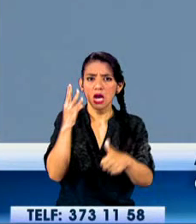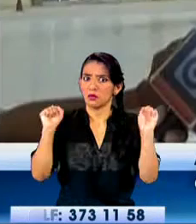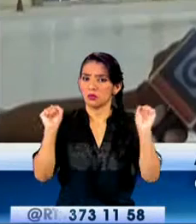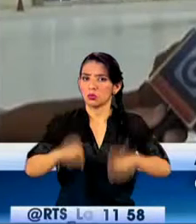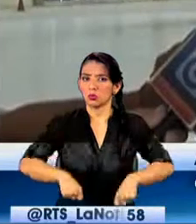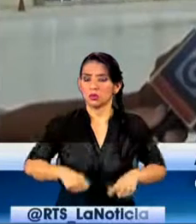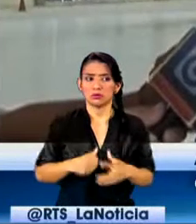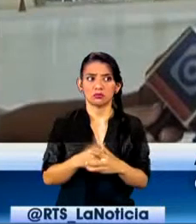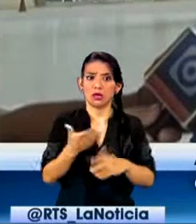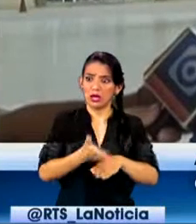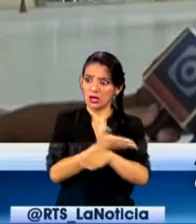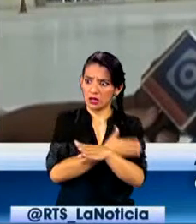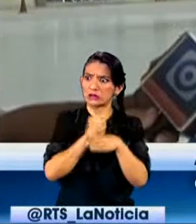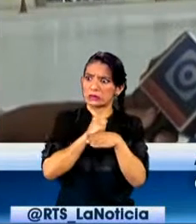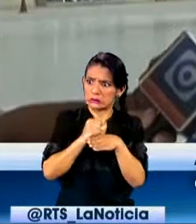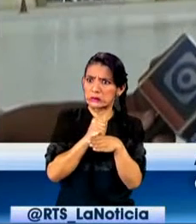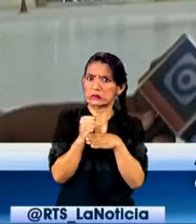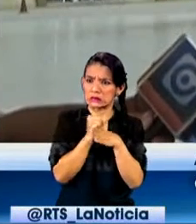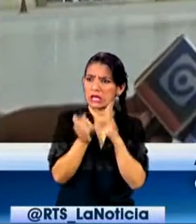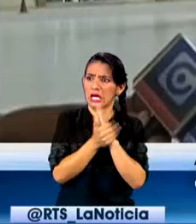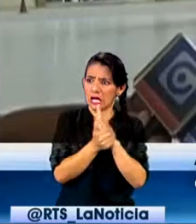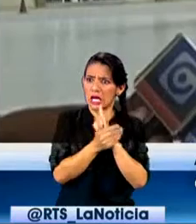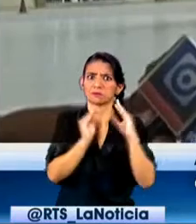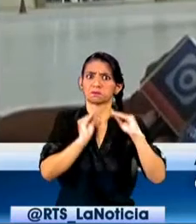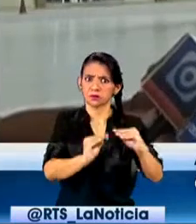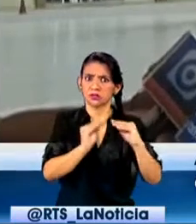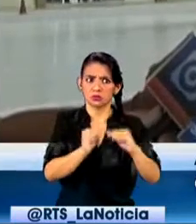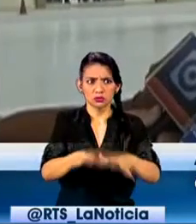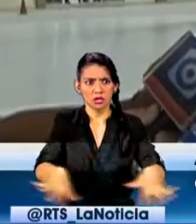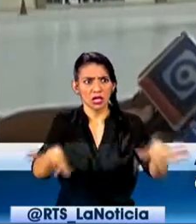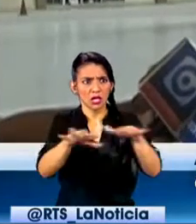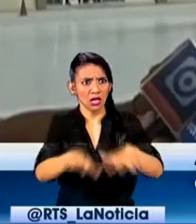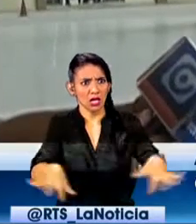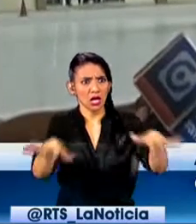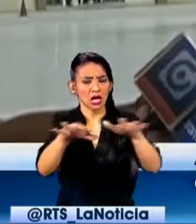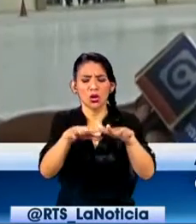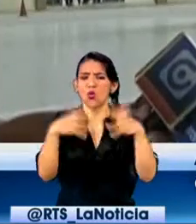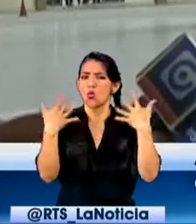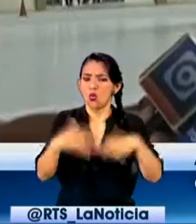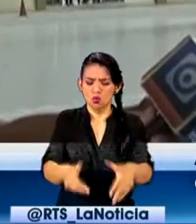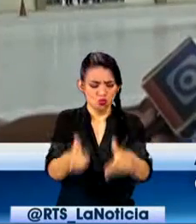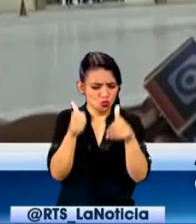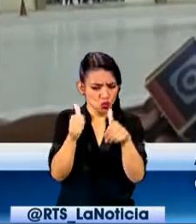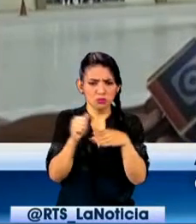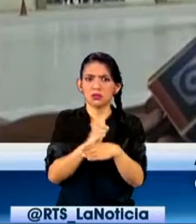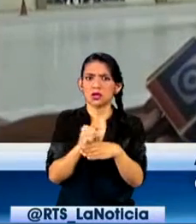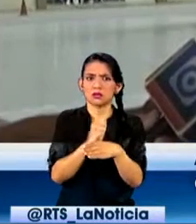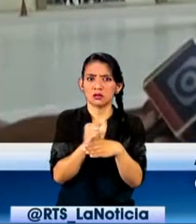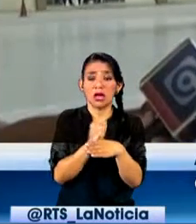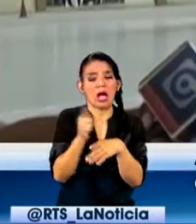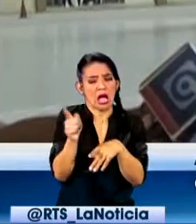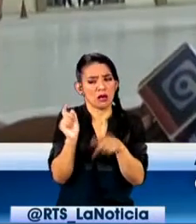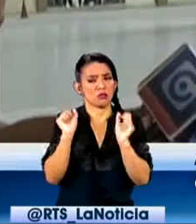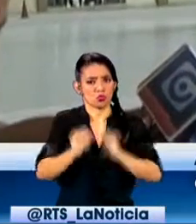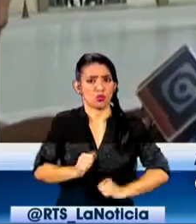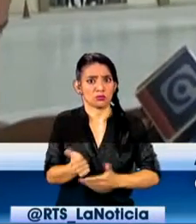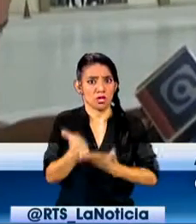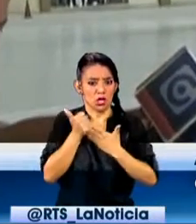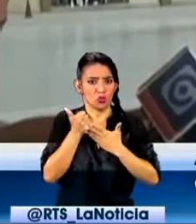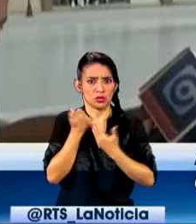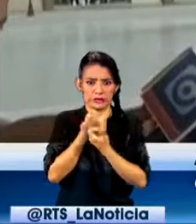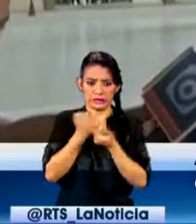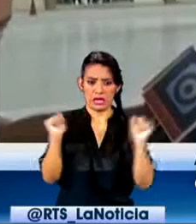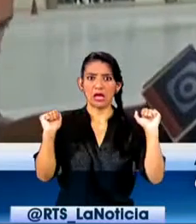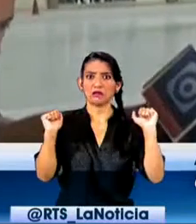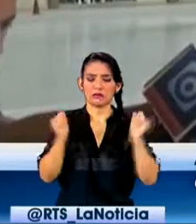Su entrenamiento durante toda su permanencia aquí en los repartos de la aviación naval son un factor muy clave para que